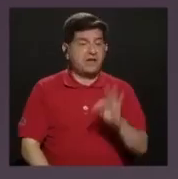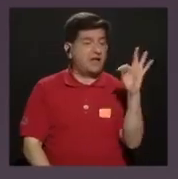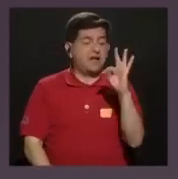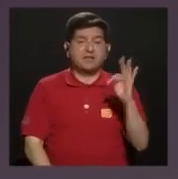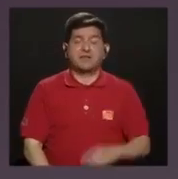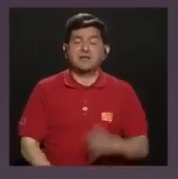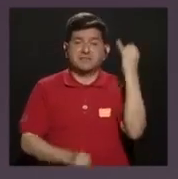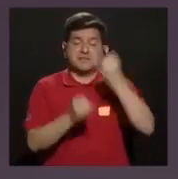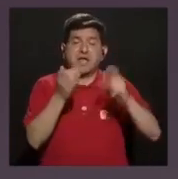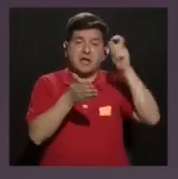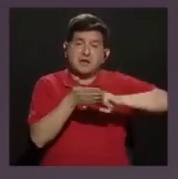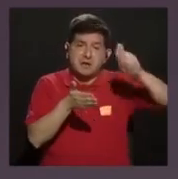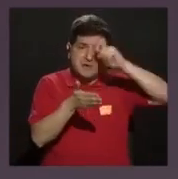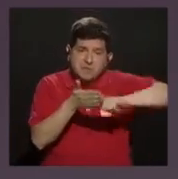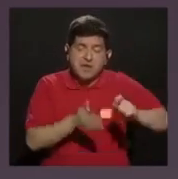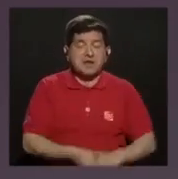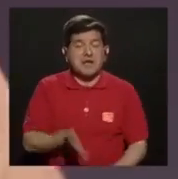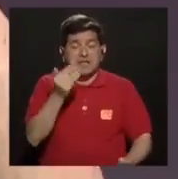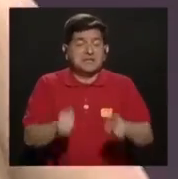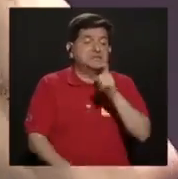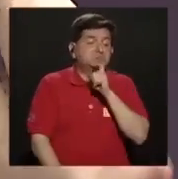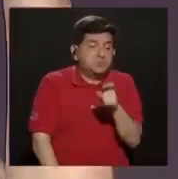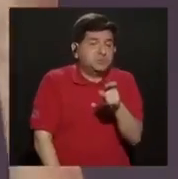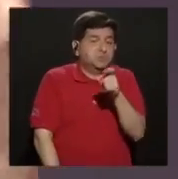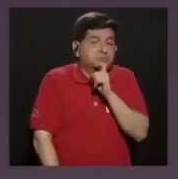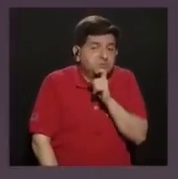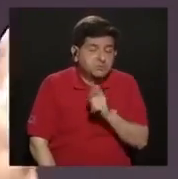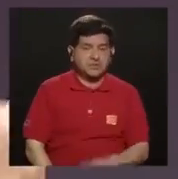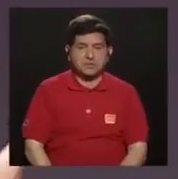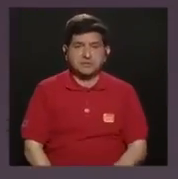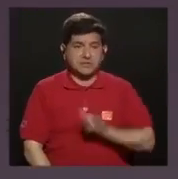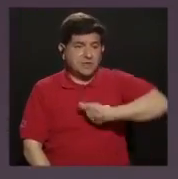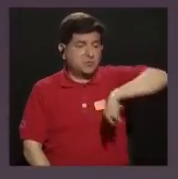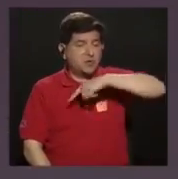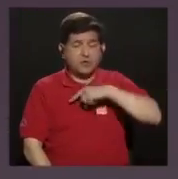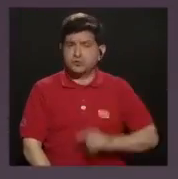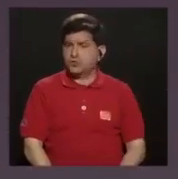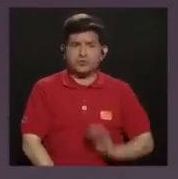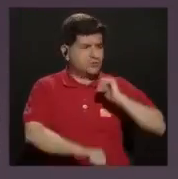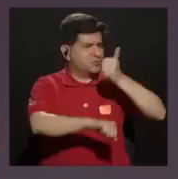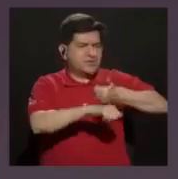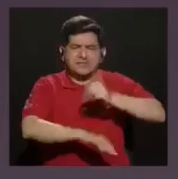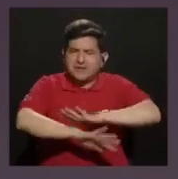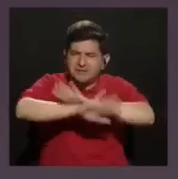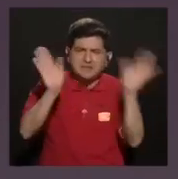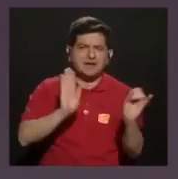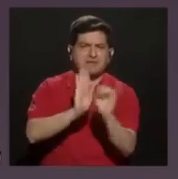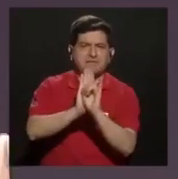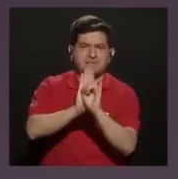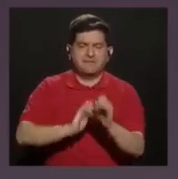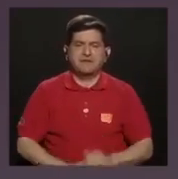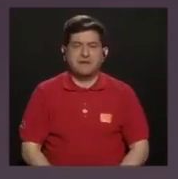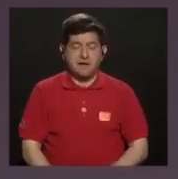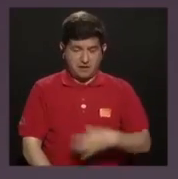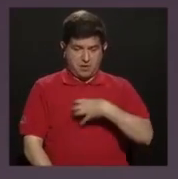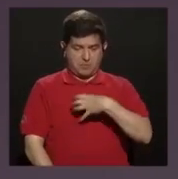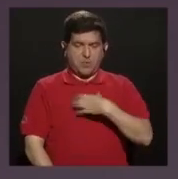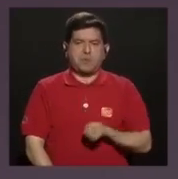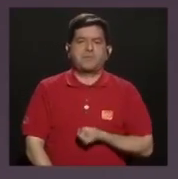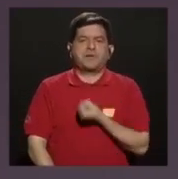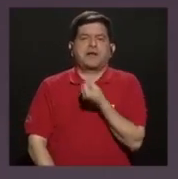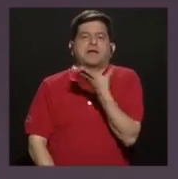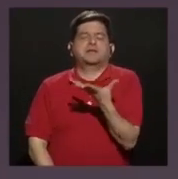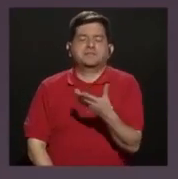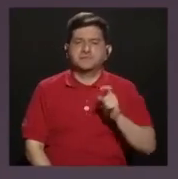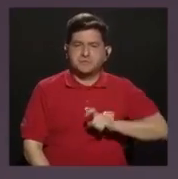la primaria a duras costas, ¿verdad? Porque todavía no estamos tan definidas, tan claramente definidas, ¿verdad?, en nuestra expresión de